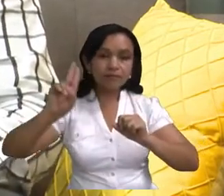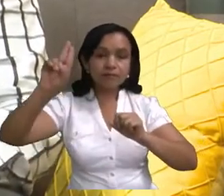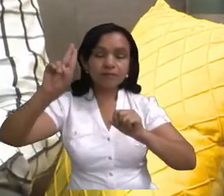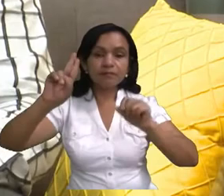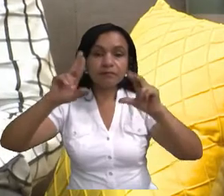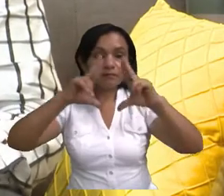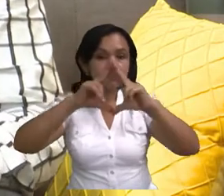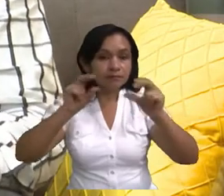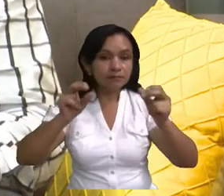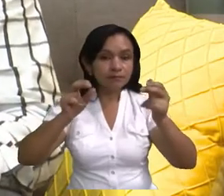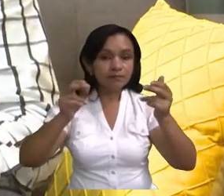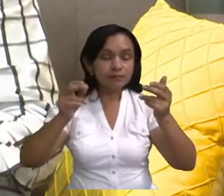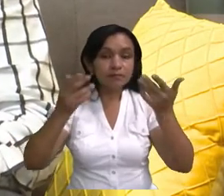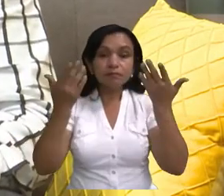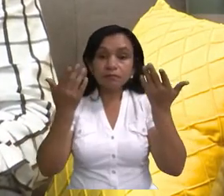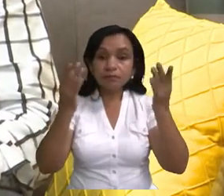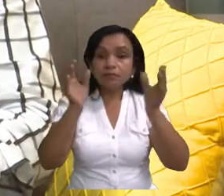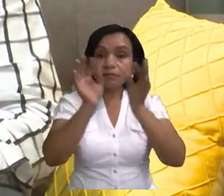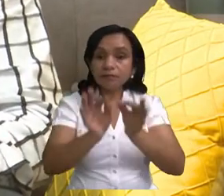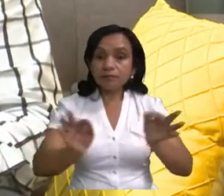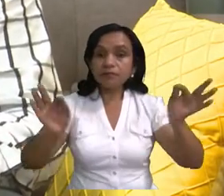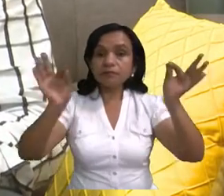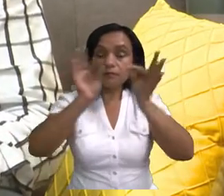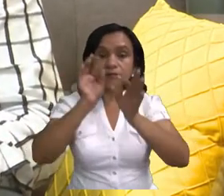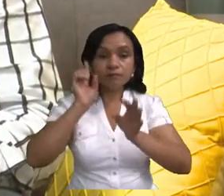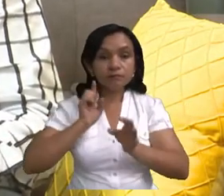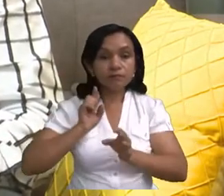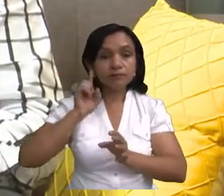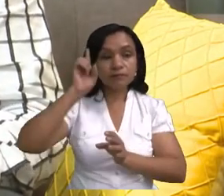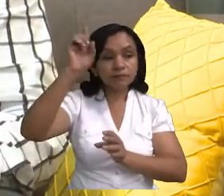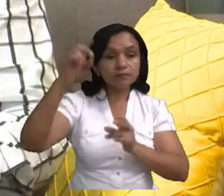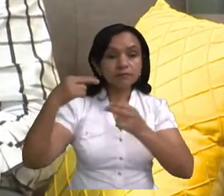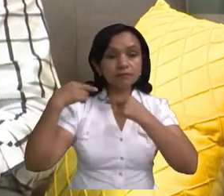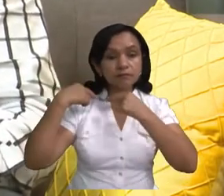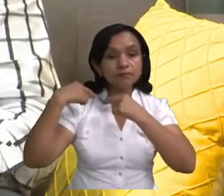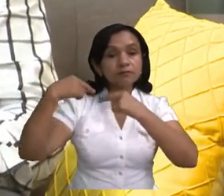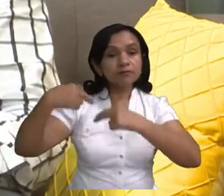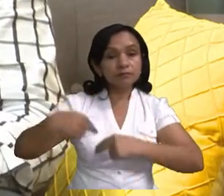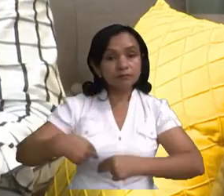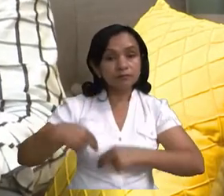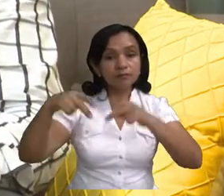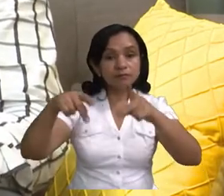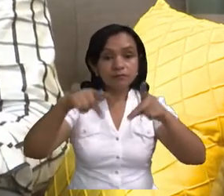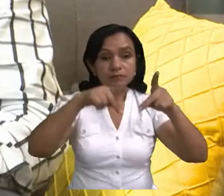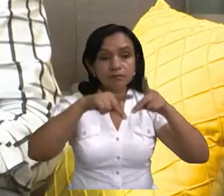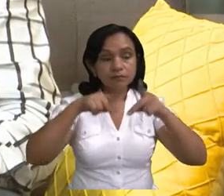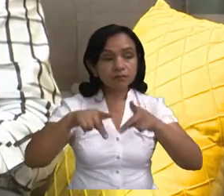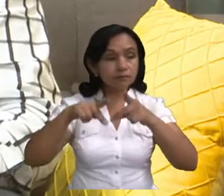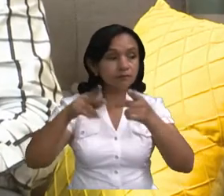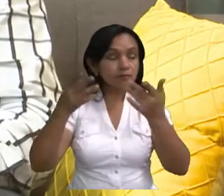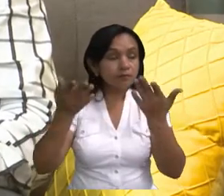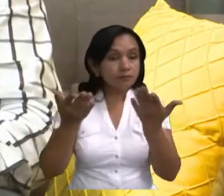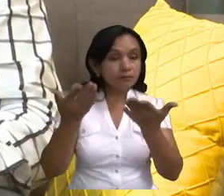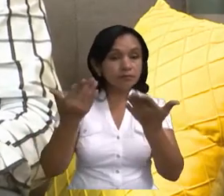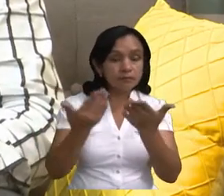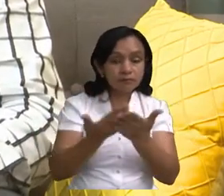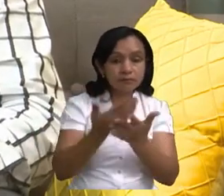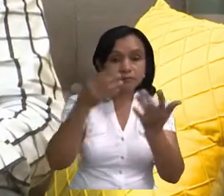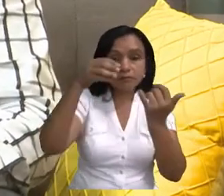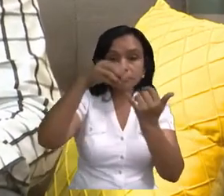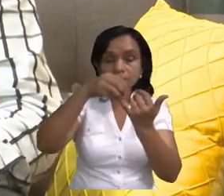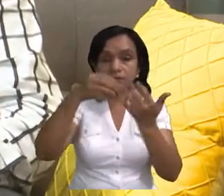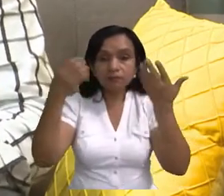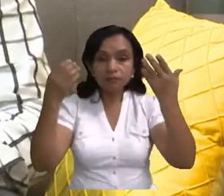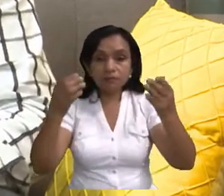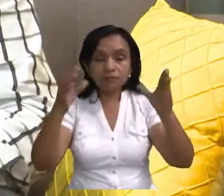factores vitales dentro del proceso de desarrollo humano y también técnico y tecnológico de cualquier nación. Pues para hablar de este tema